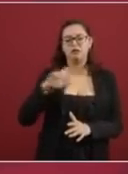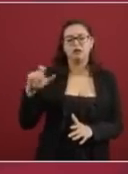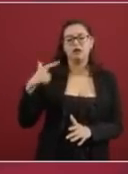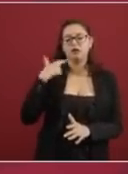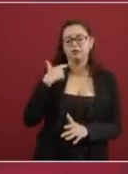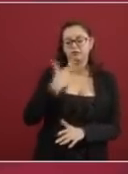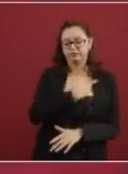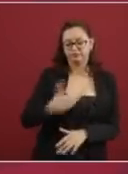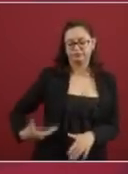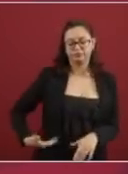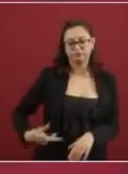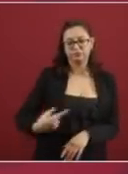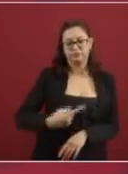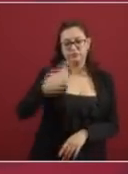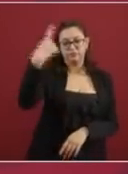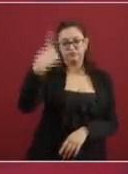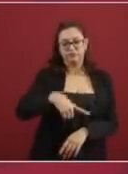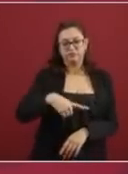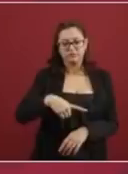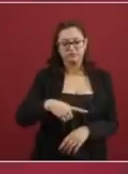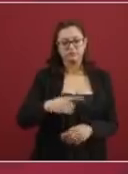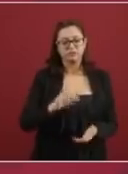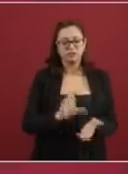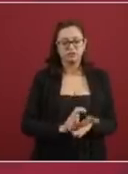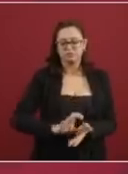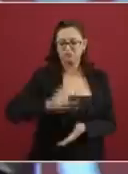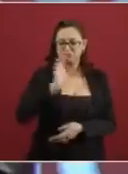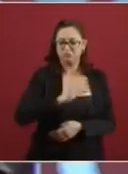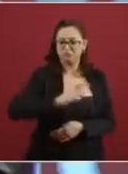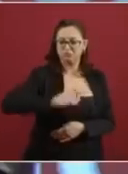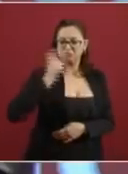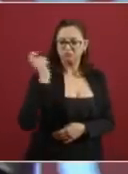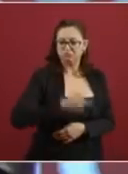recibían un sueldo